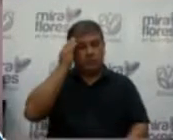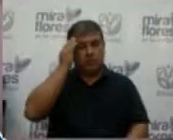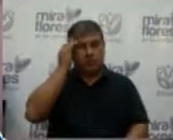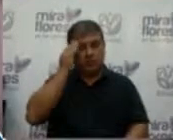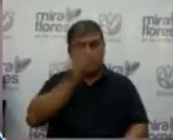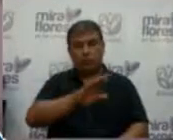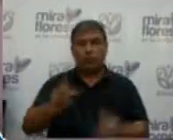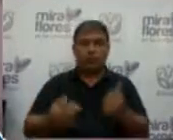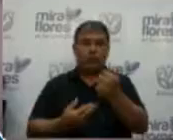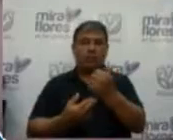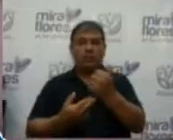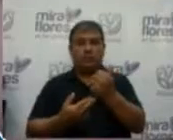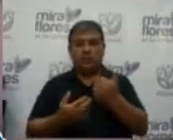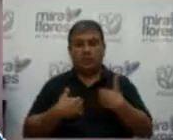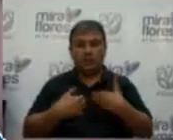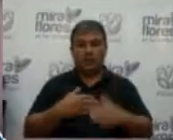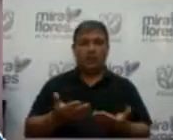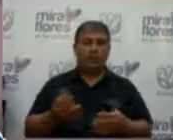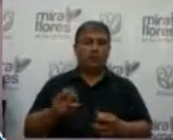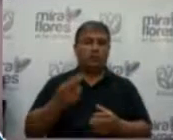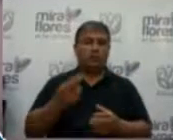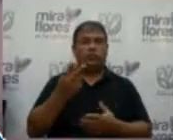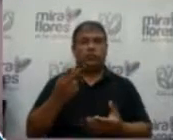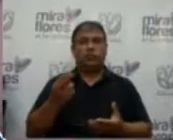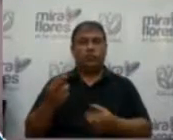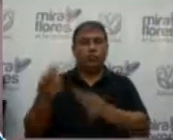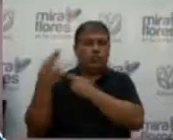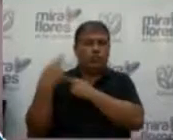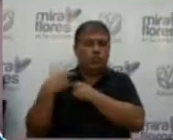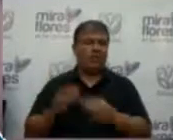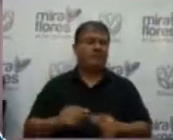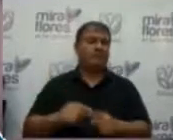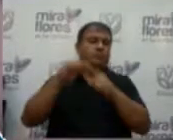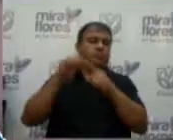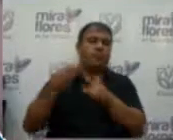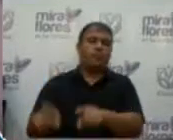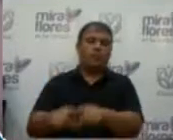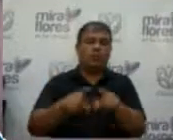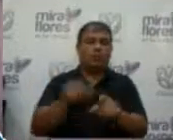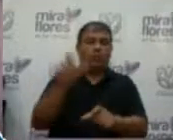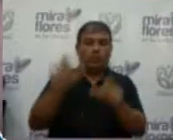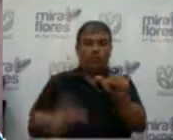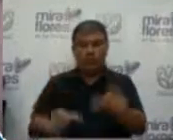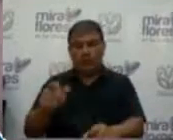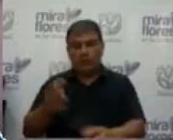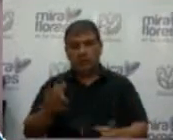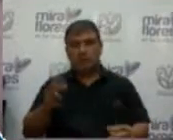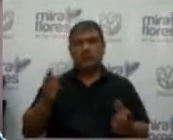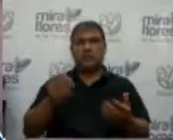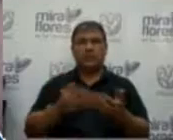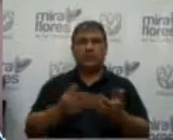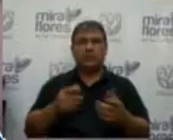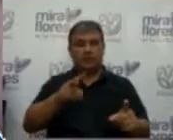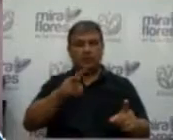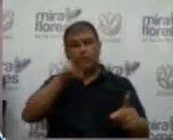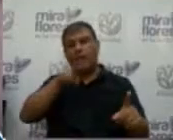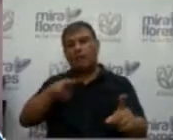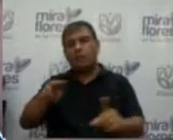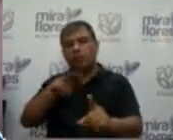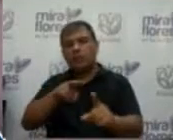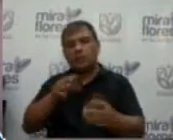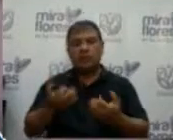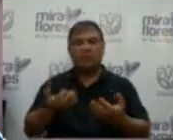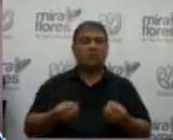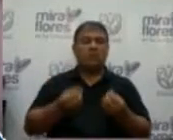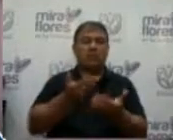ustedes como regidores, tienen un rol especial como ciudadanos. Entonces, ese es el cariz que le hemos querido dar y por eso le